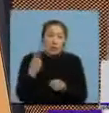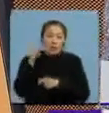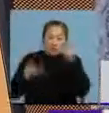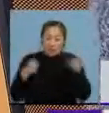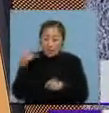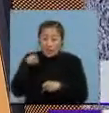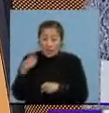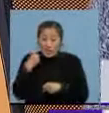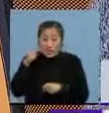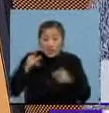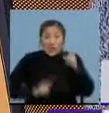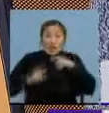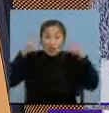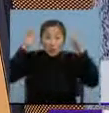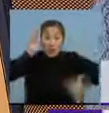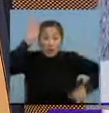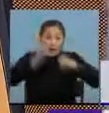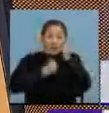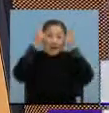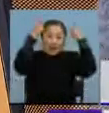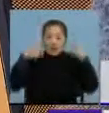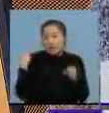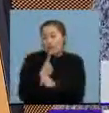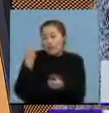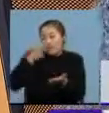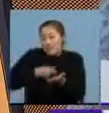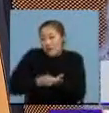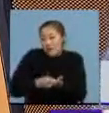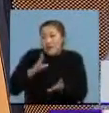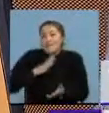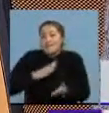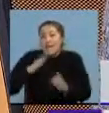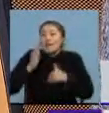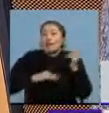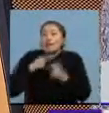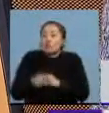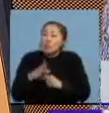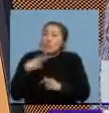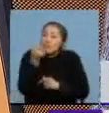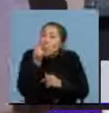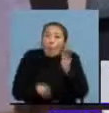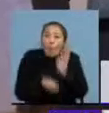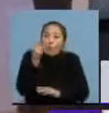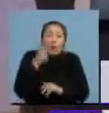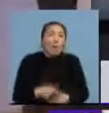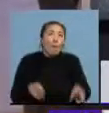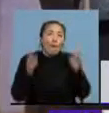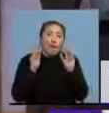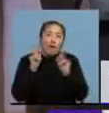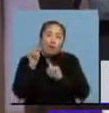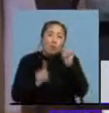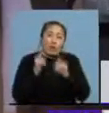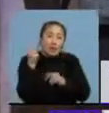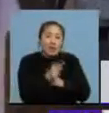que vive de un agua acá para arriba porque porque la línea no está construir una línea cara alguna vez ojalá la tengamos porque